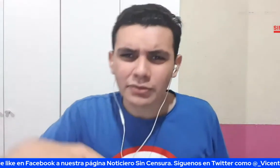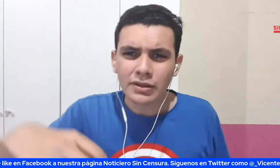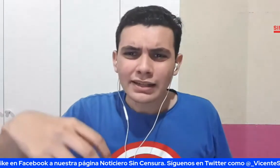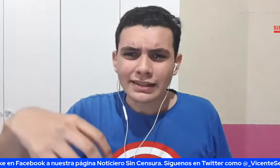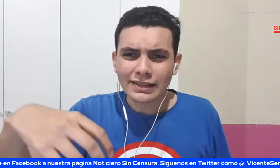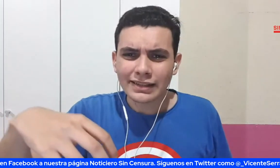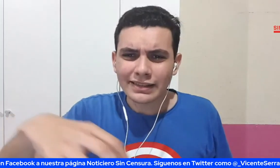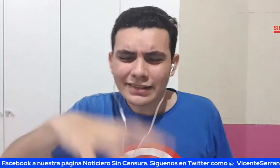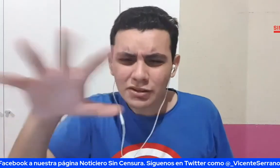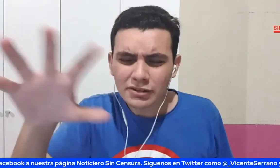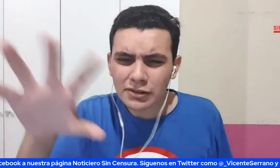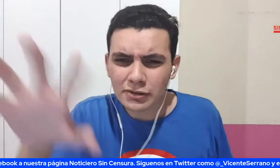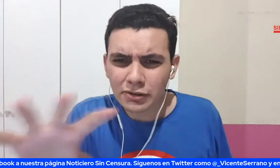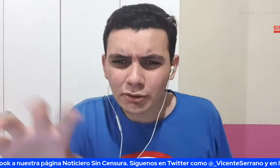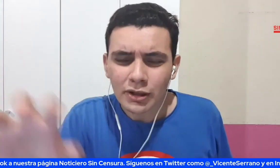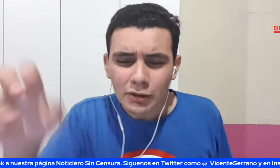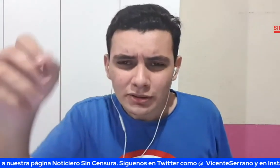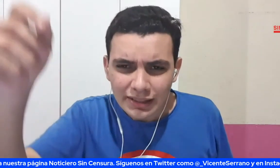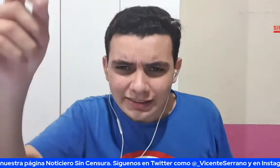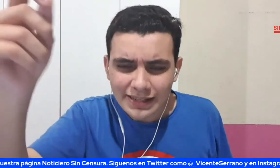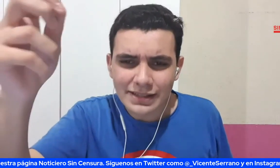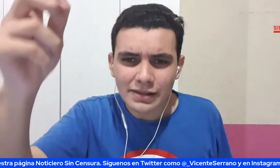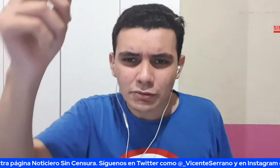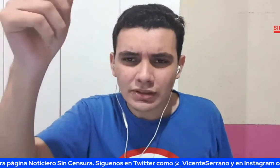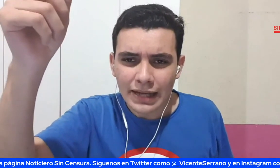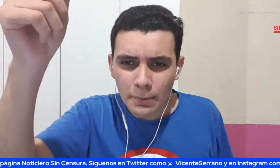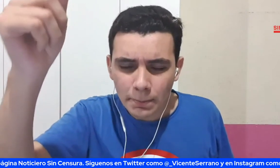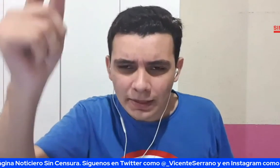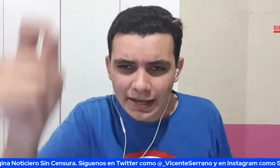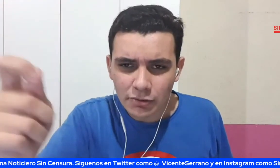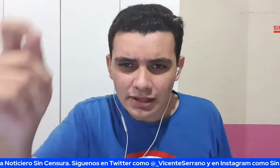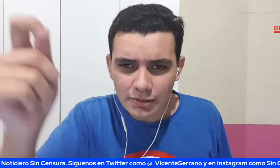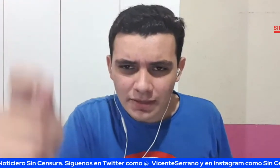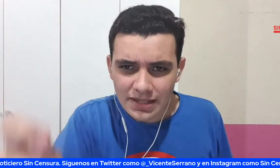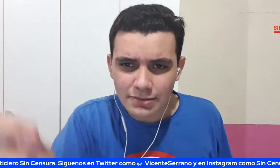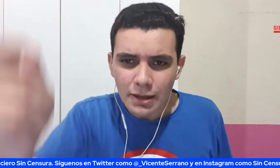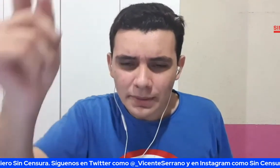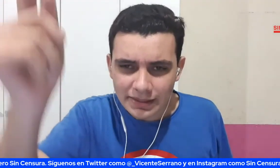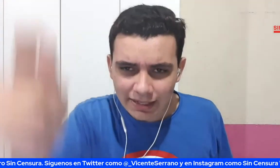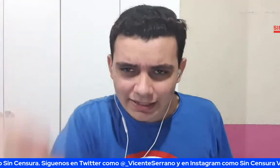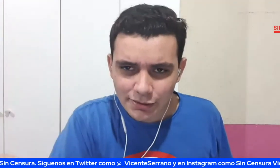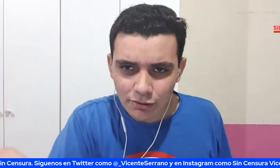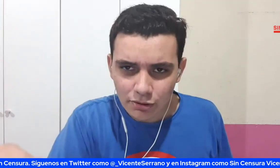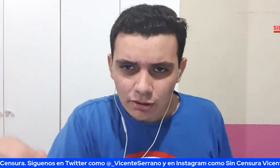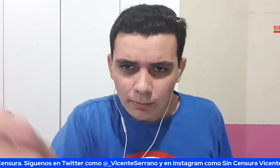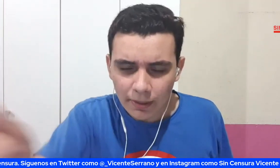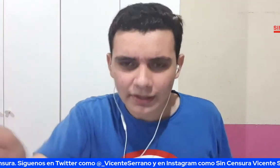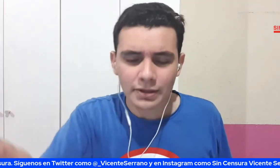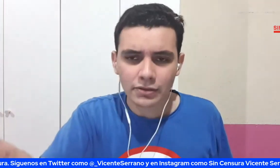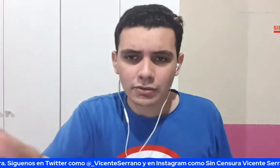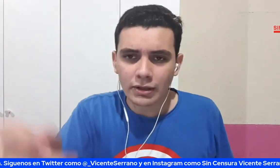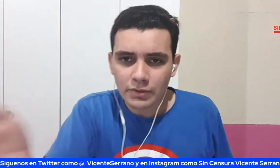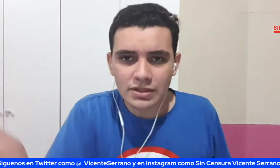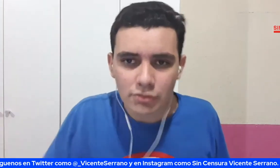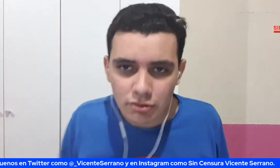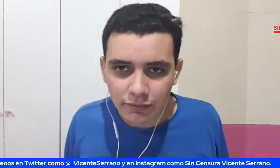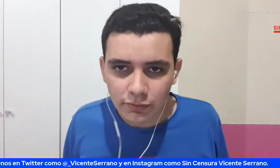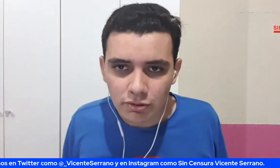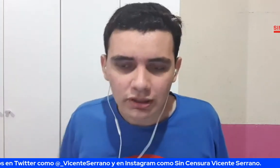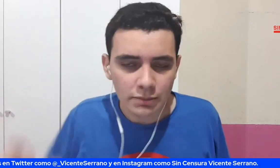almohada, la almohadilla, la comodidad y de los negocios al amparo del poder y de los contratos exclusivos y de